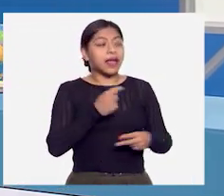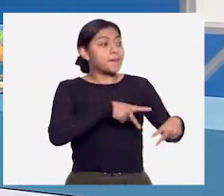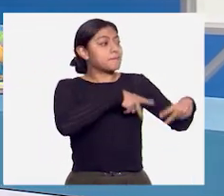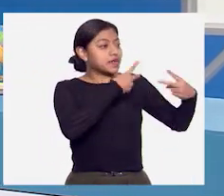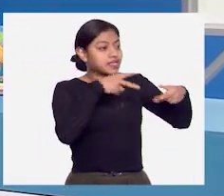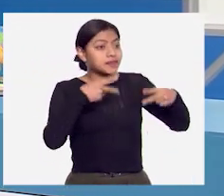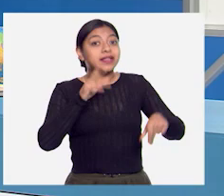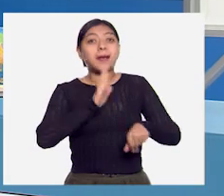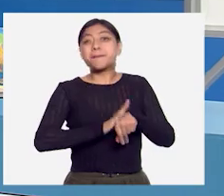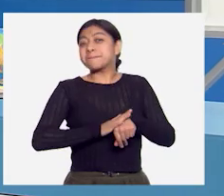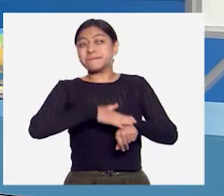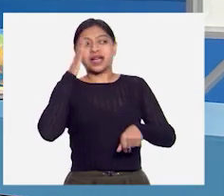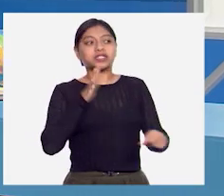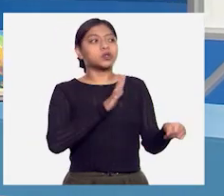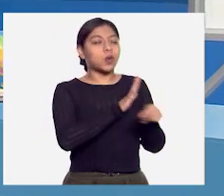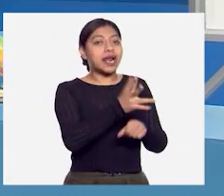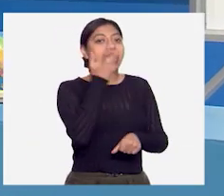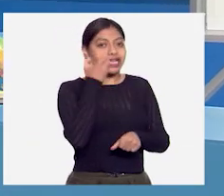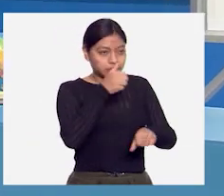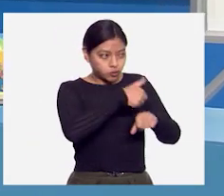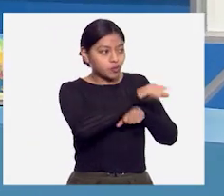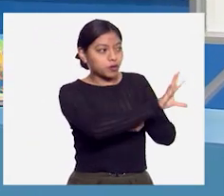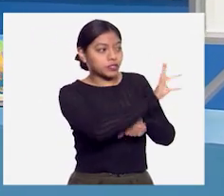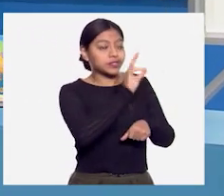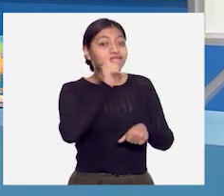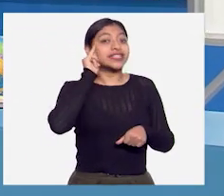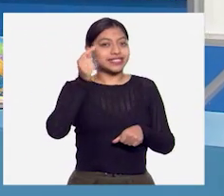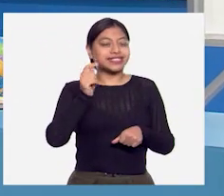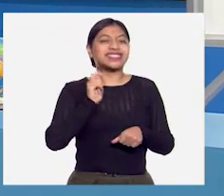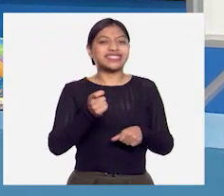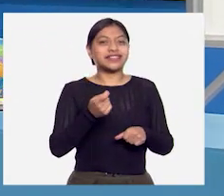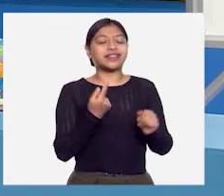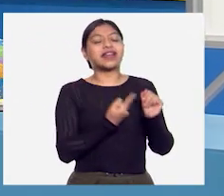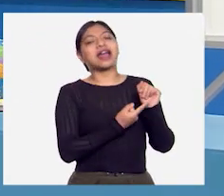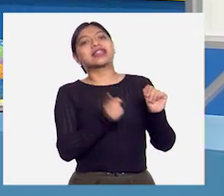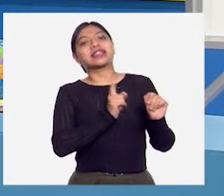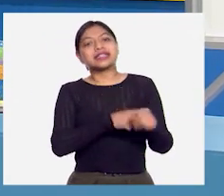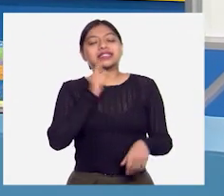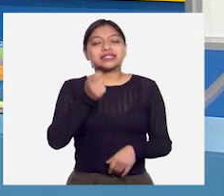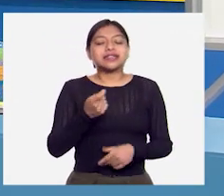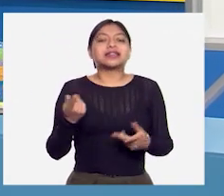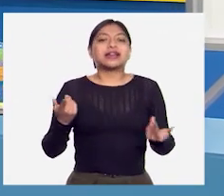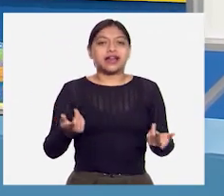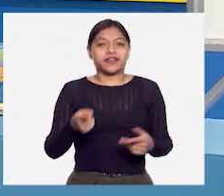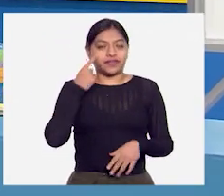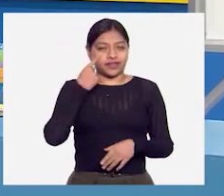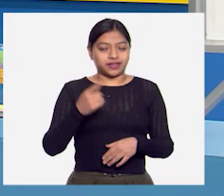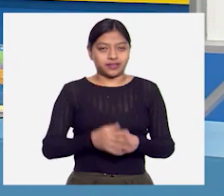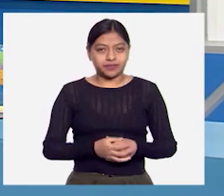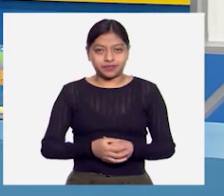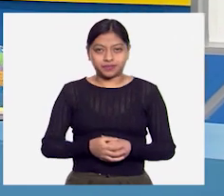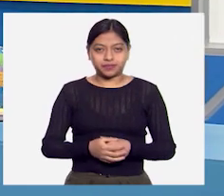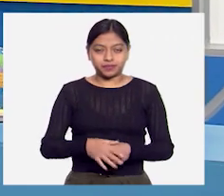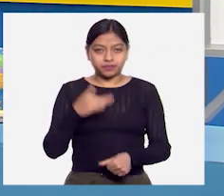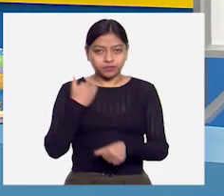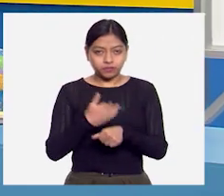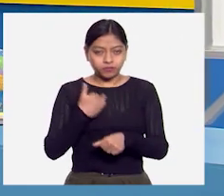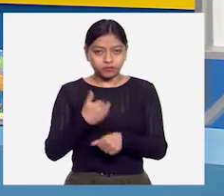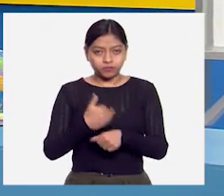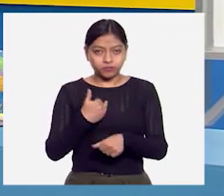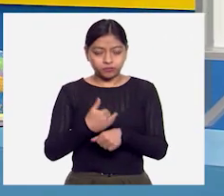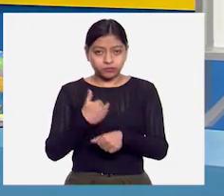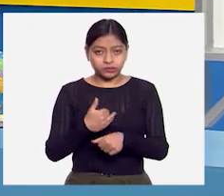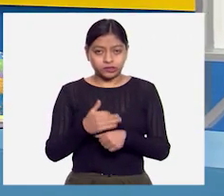frecuencia. Alumnos y alumnas, ¿recuerdan cómo se le llama a esa medida que corresponde al dato